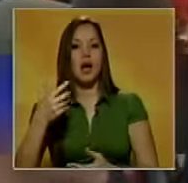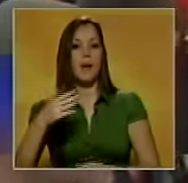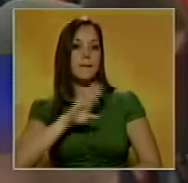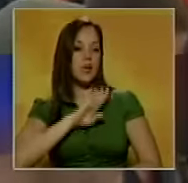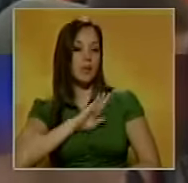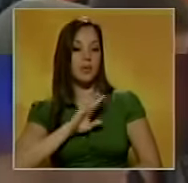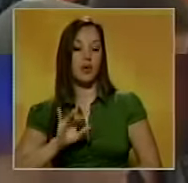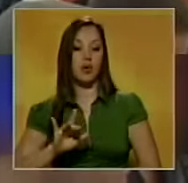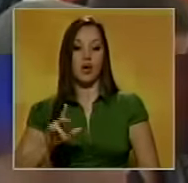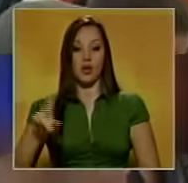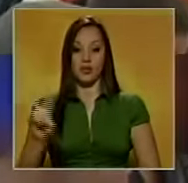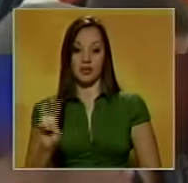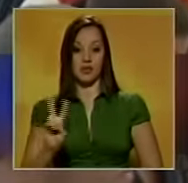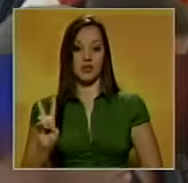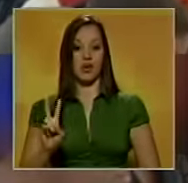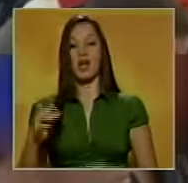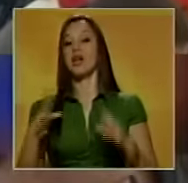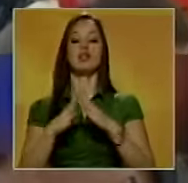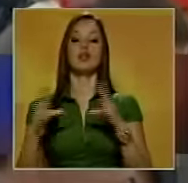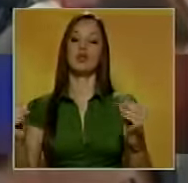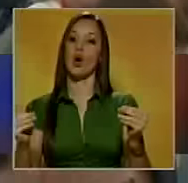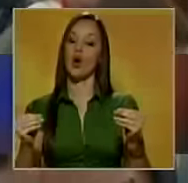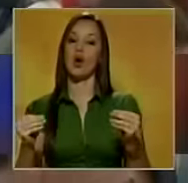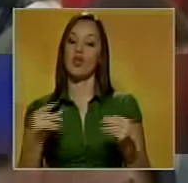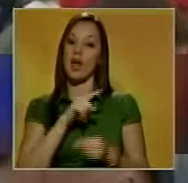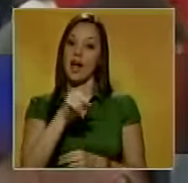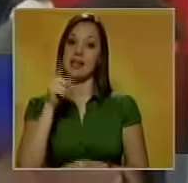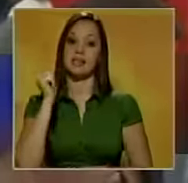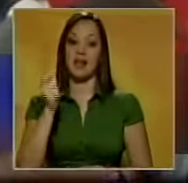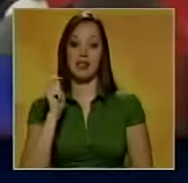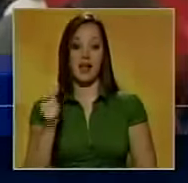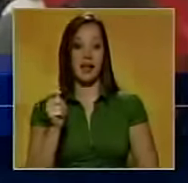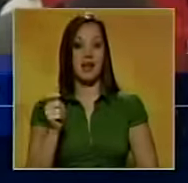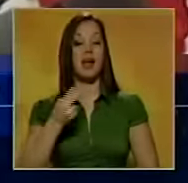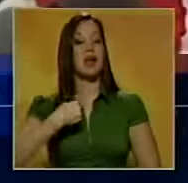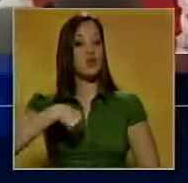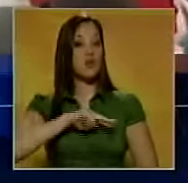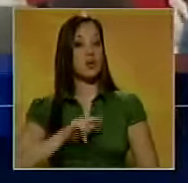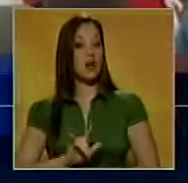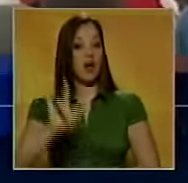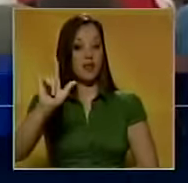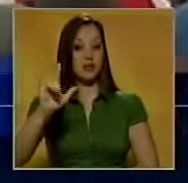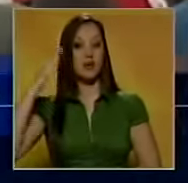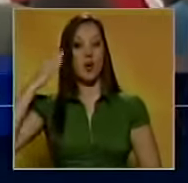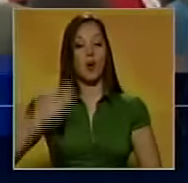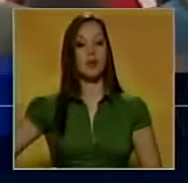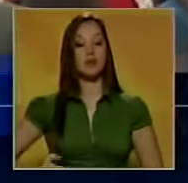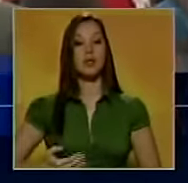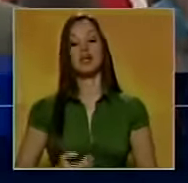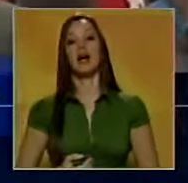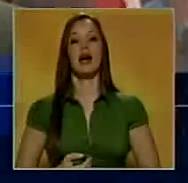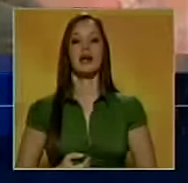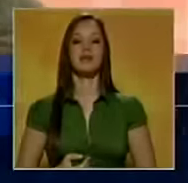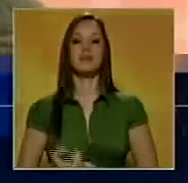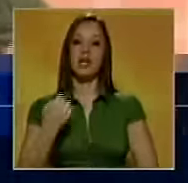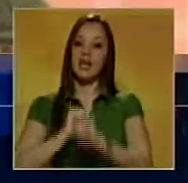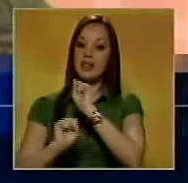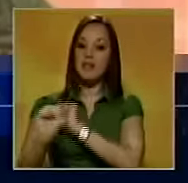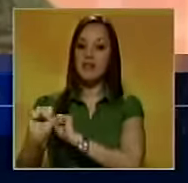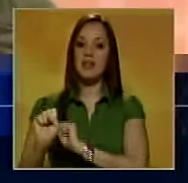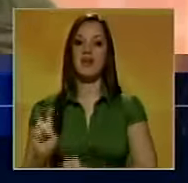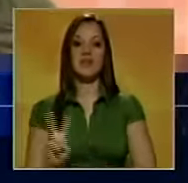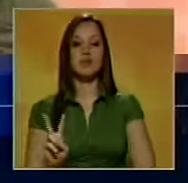aéreo venezolano toda esa tarea que ha venido dando nuestra Aviación militar bolivariana en defensa de la patria